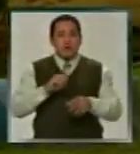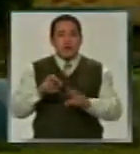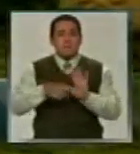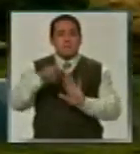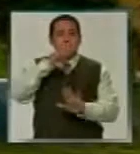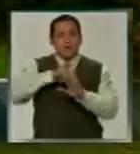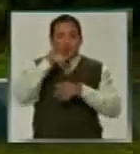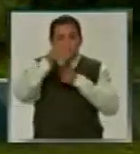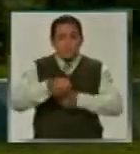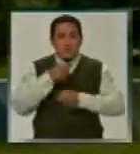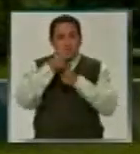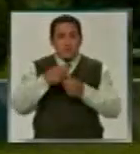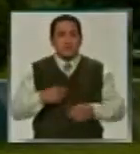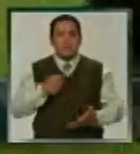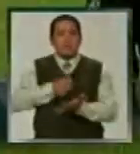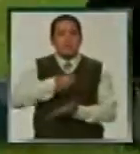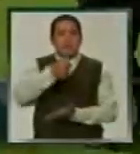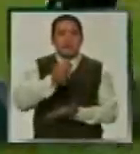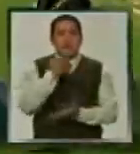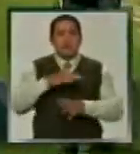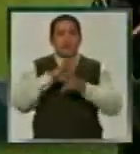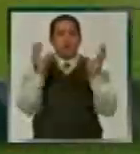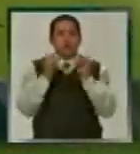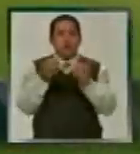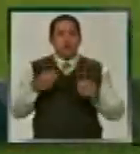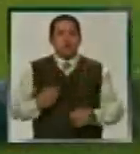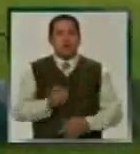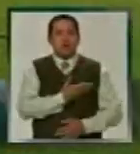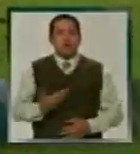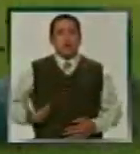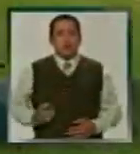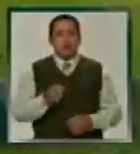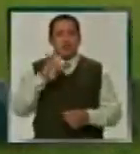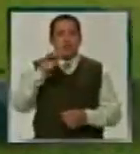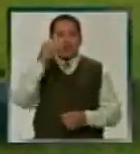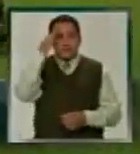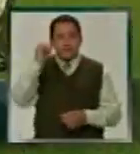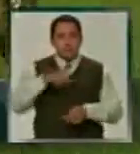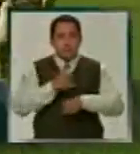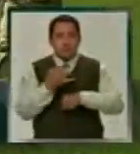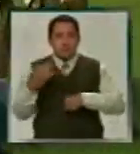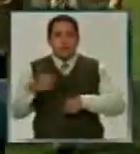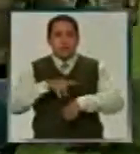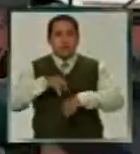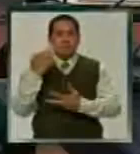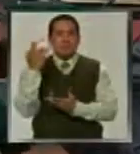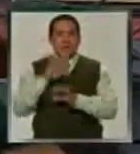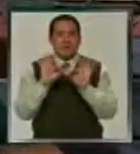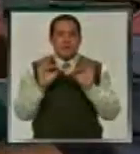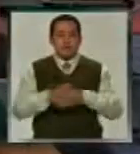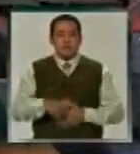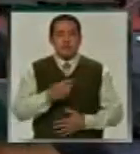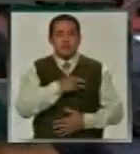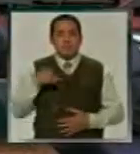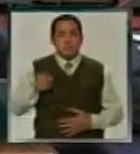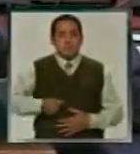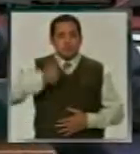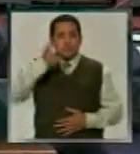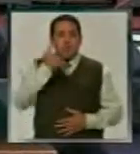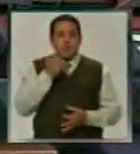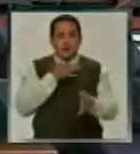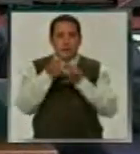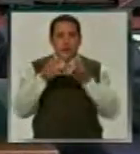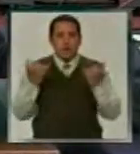será financiado íntegramente por el gobierno y elaborado en un periodo de 40 días calendario. Así lo afirmó el presidente del Consejo de Ministros, Óscar